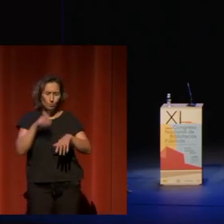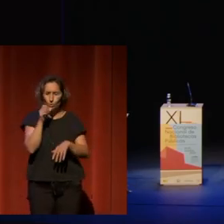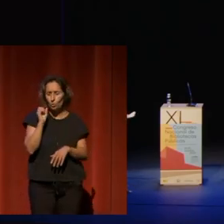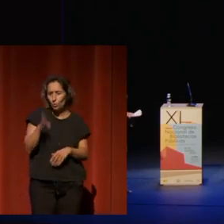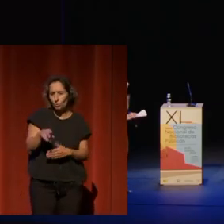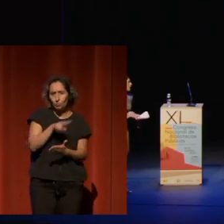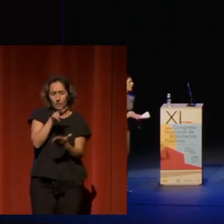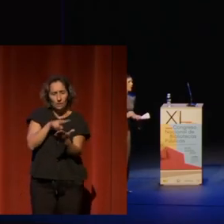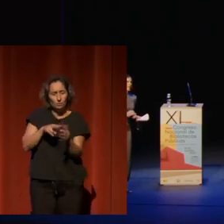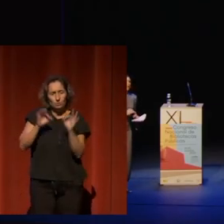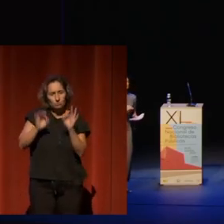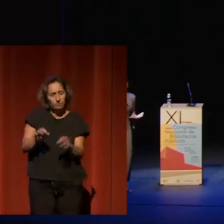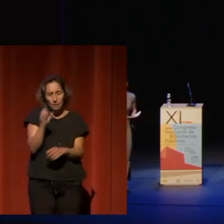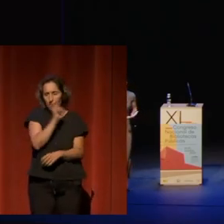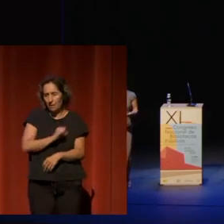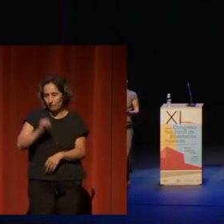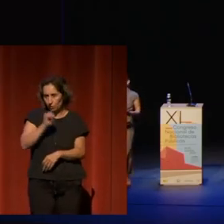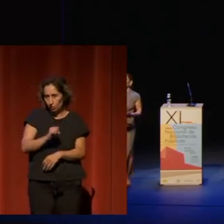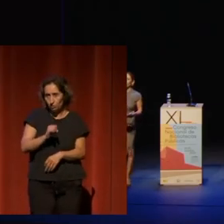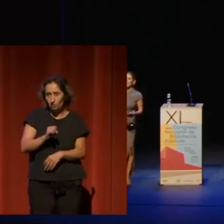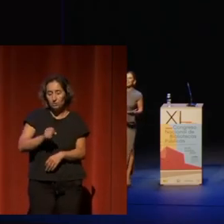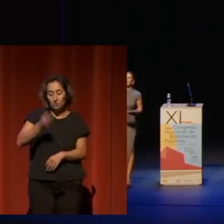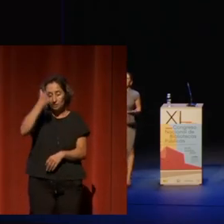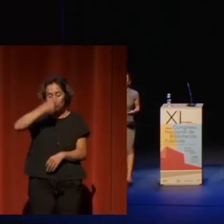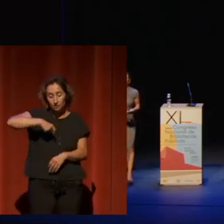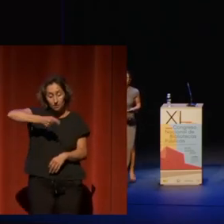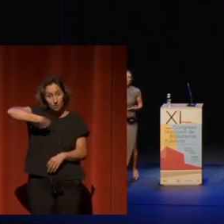lectura. Y nosotros y